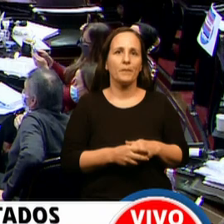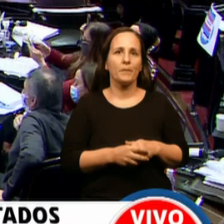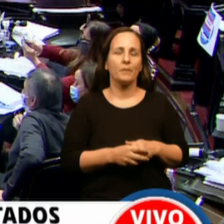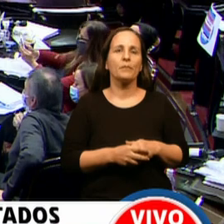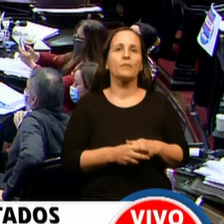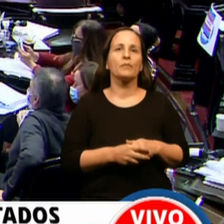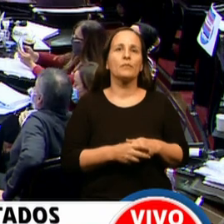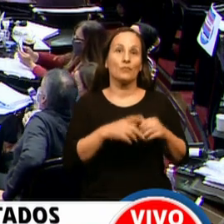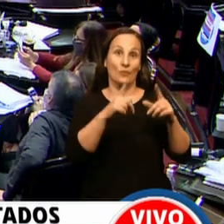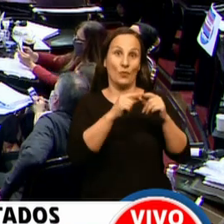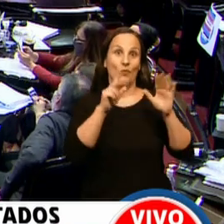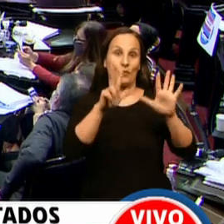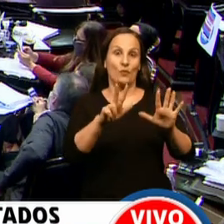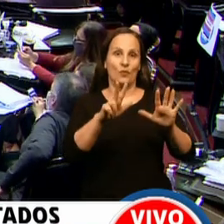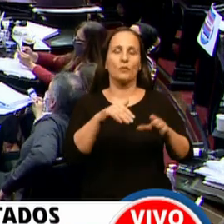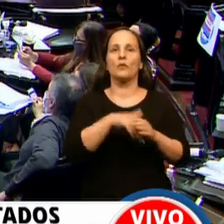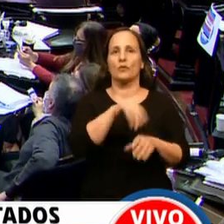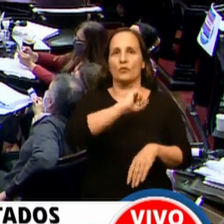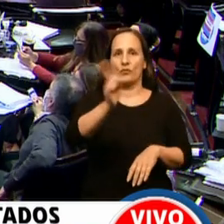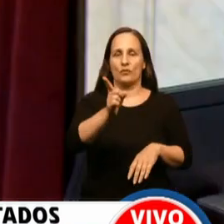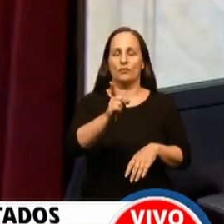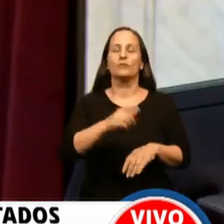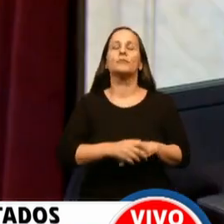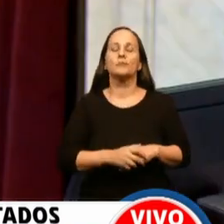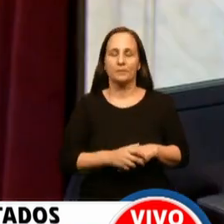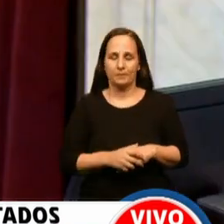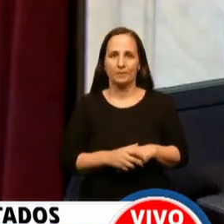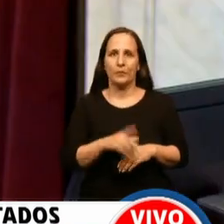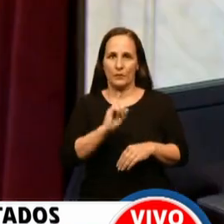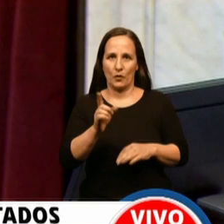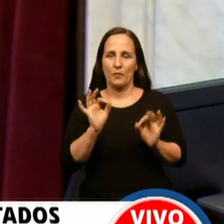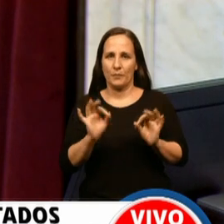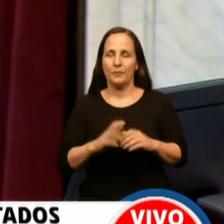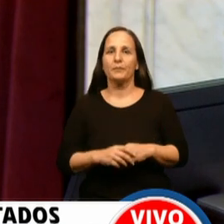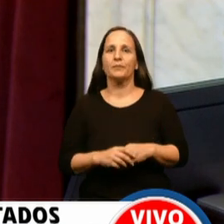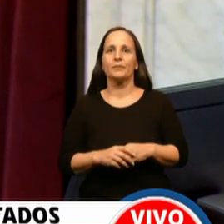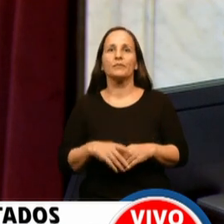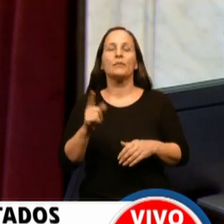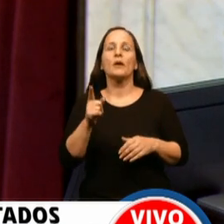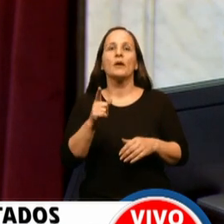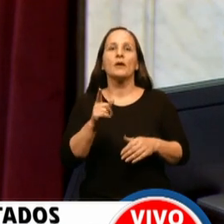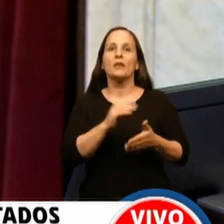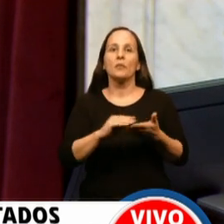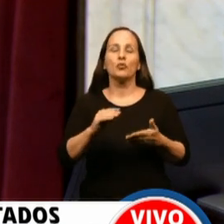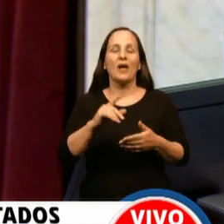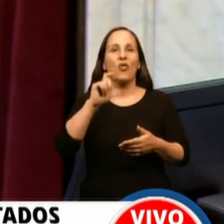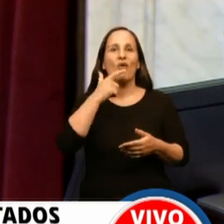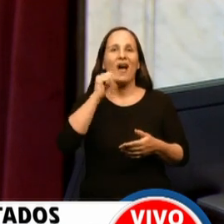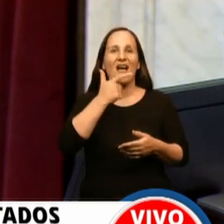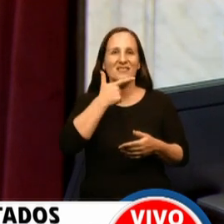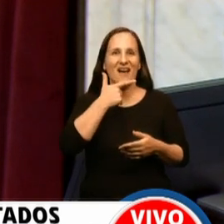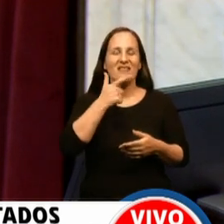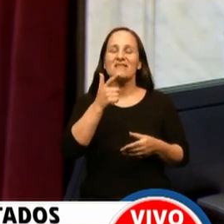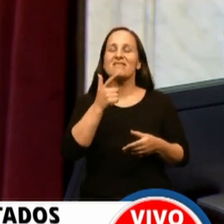artículo octavo diputado en negativo negativo diputado sergio casas para indicar el sentido de su